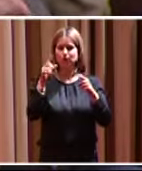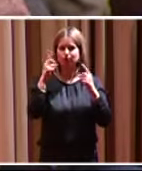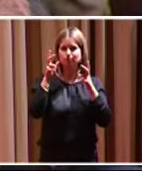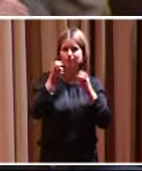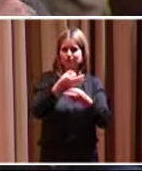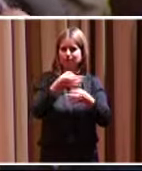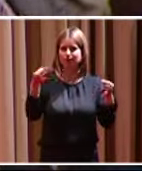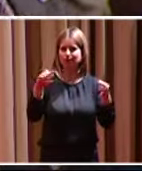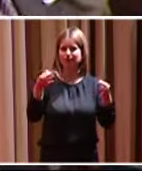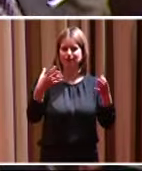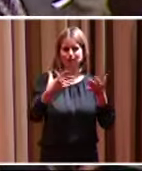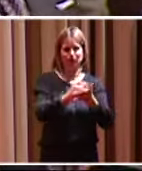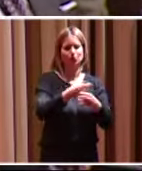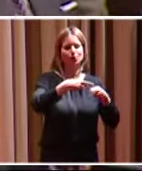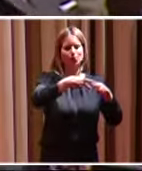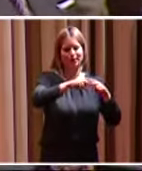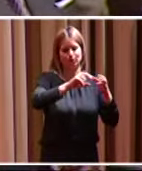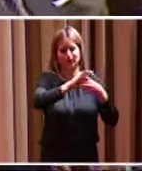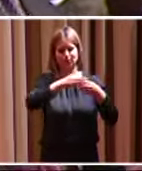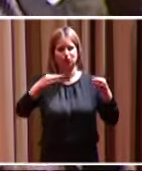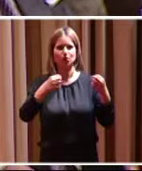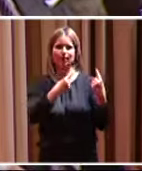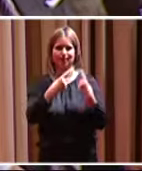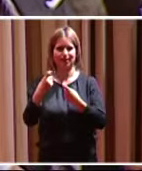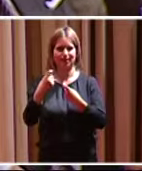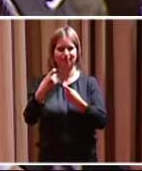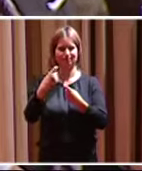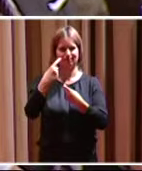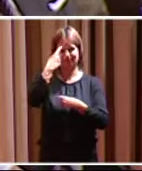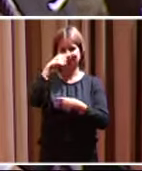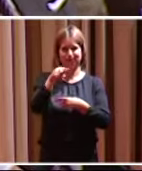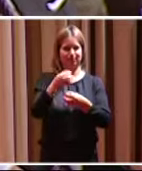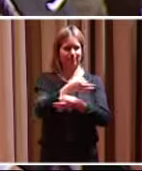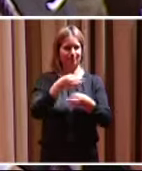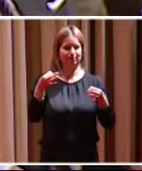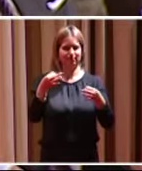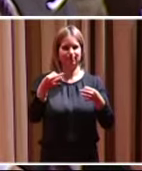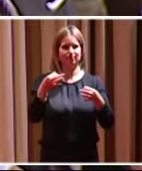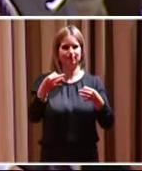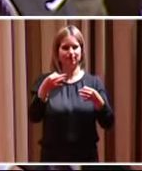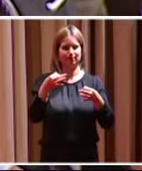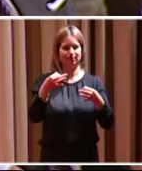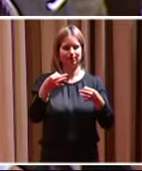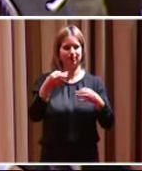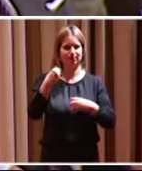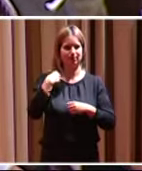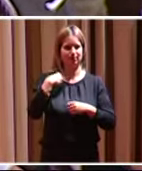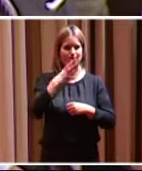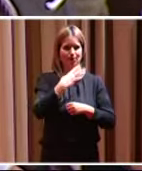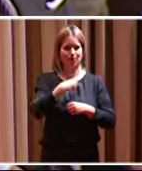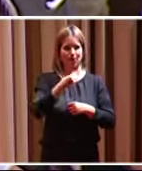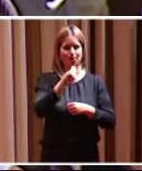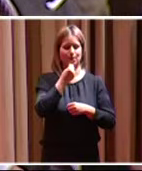los instrumentos son necesarios. De eso sabe bien las tablas de este